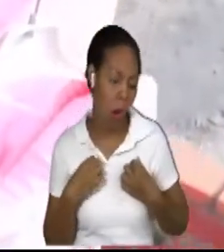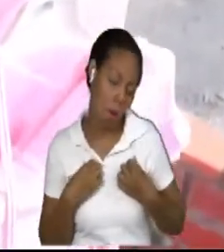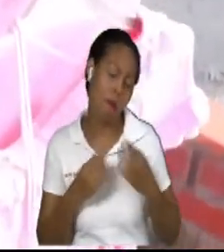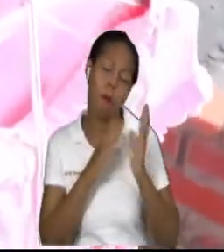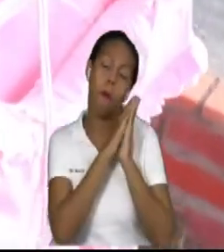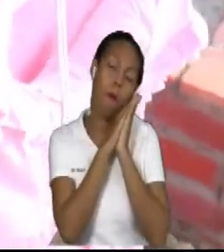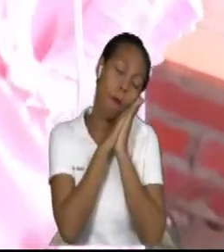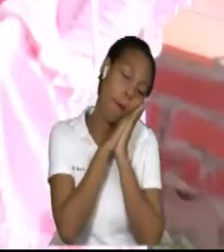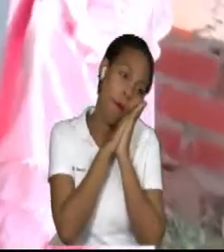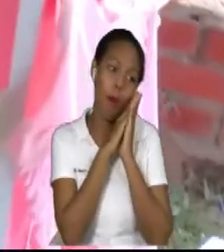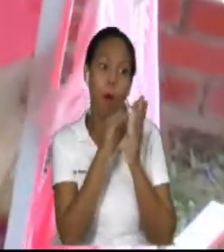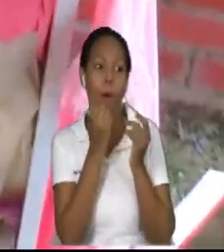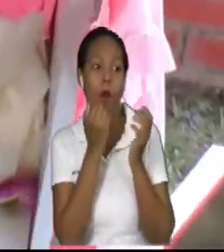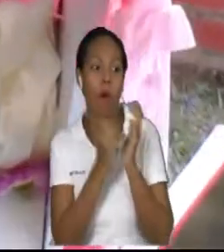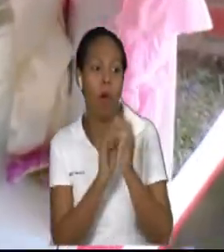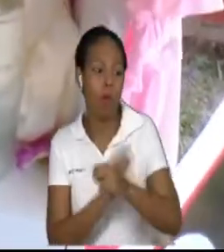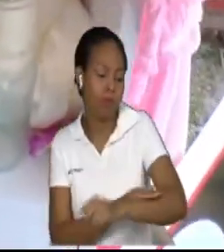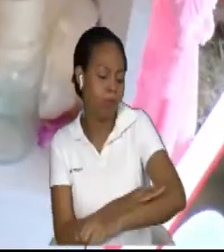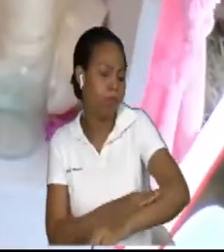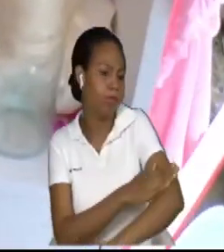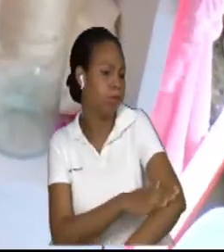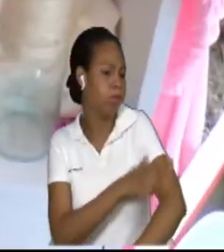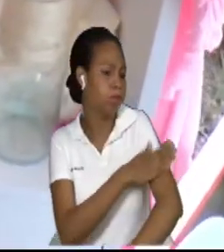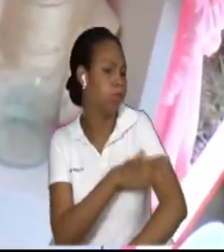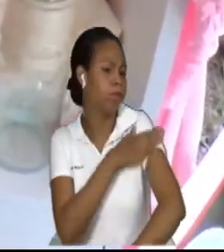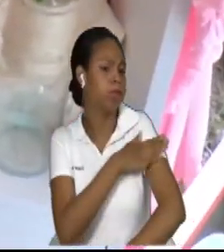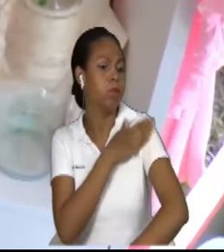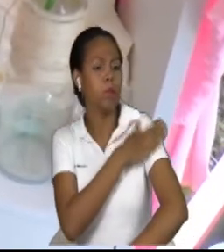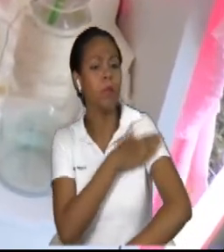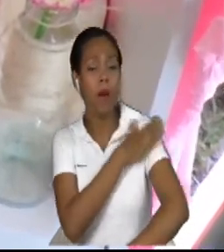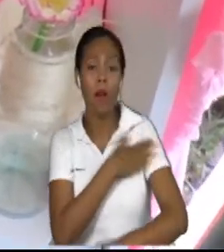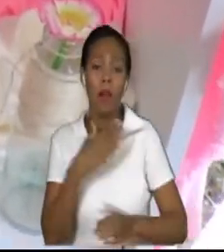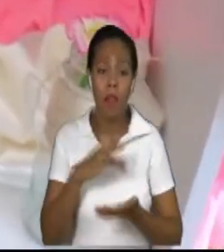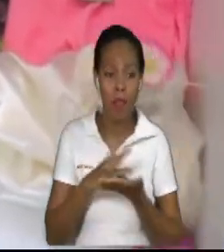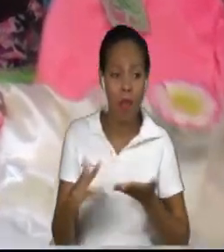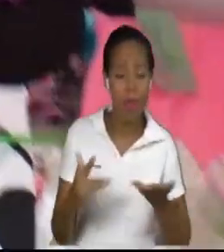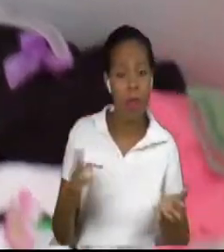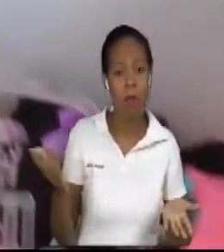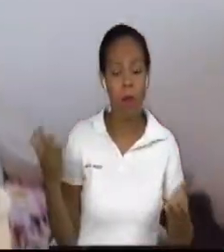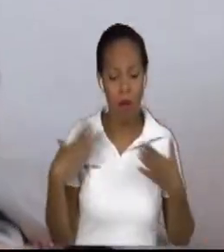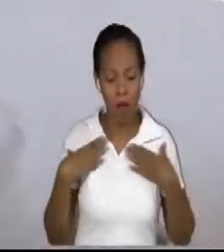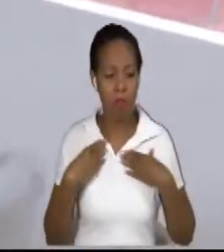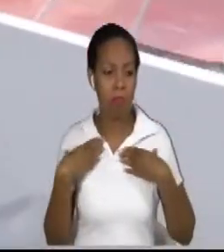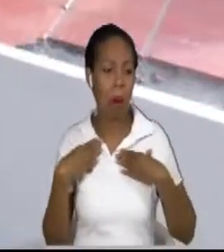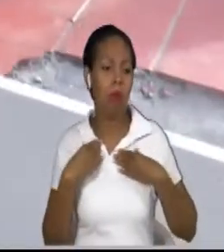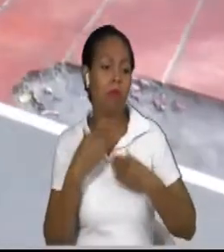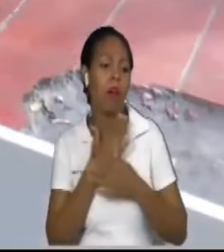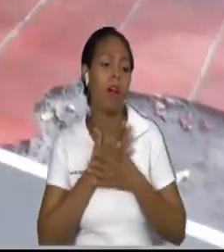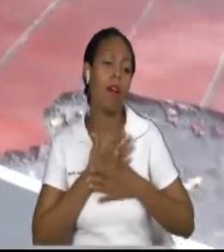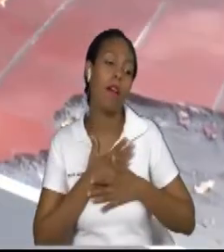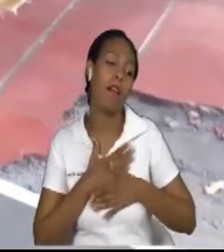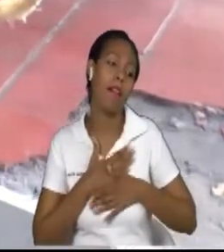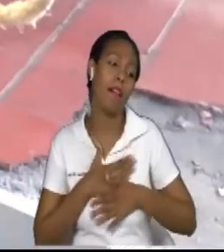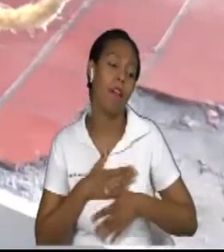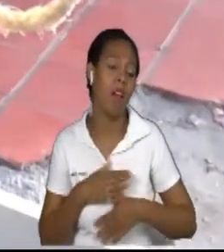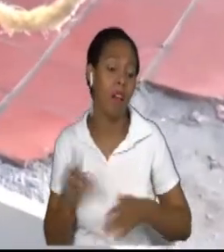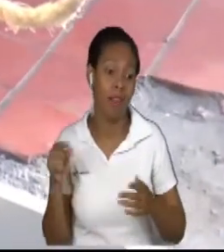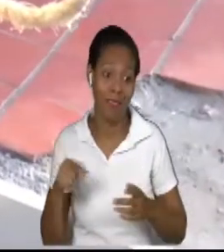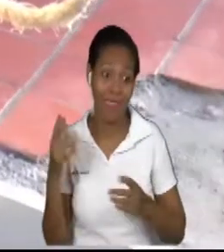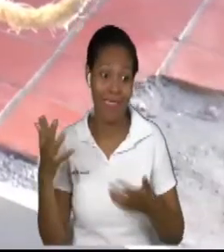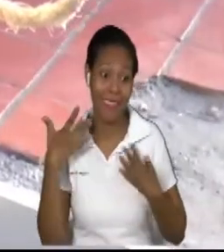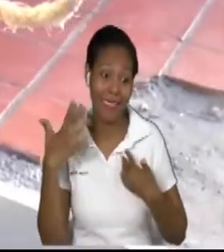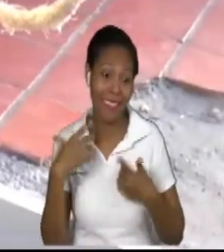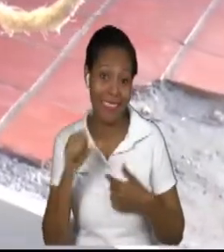tienen esfoliadores, cremas, todo como para pasar una noche rica, fresca para estos climas en